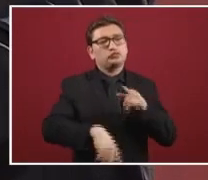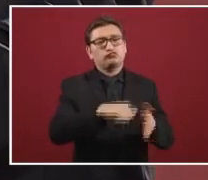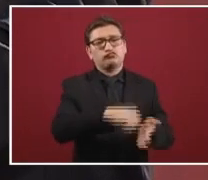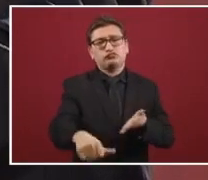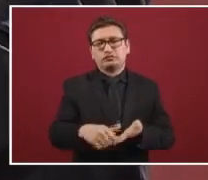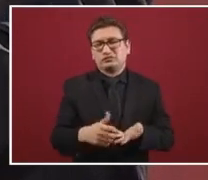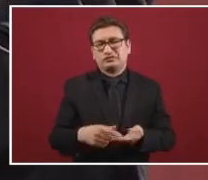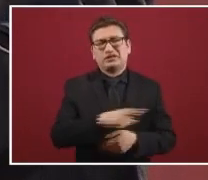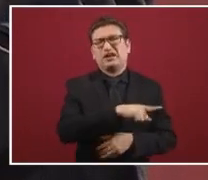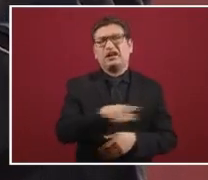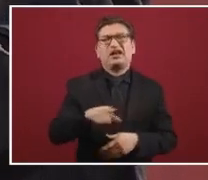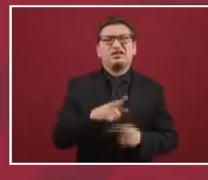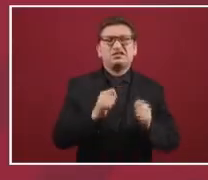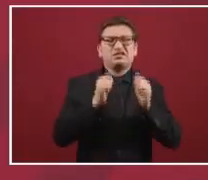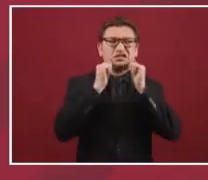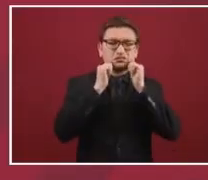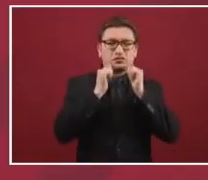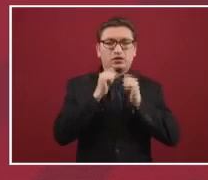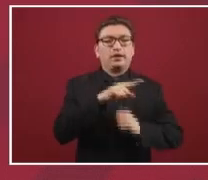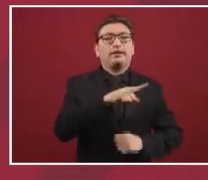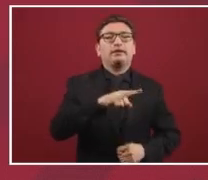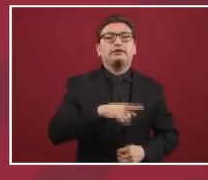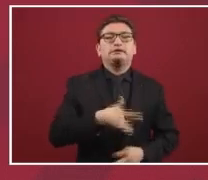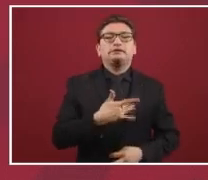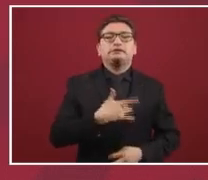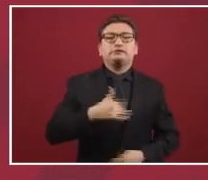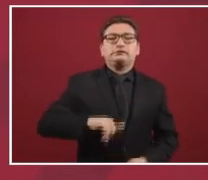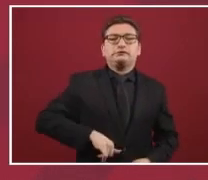a ellos lo que les importaba